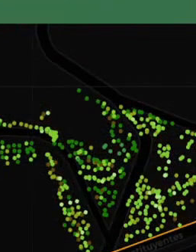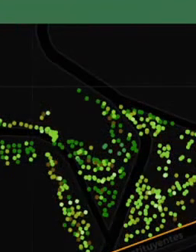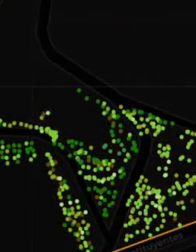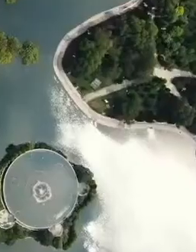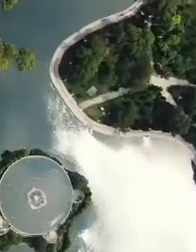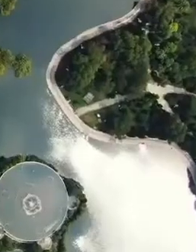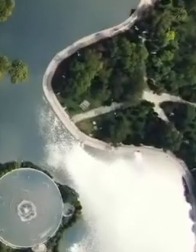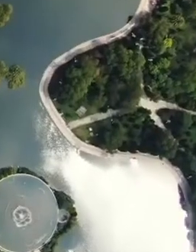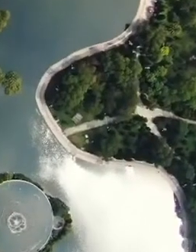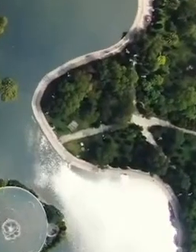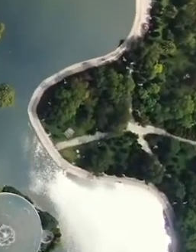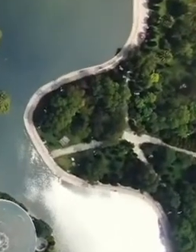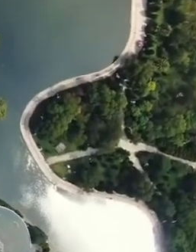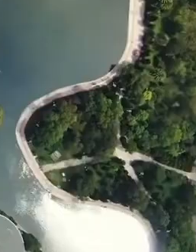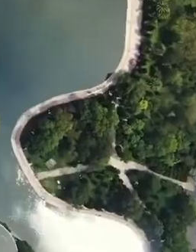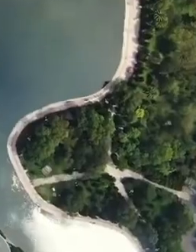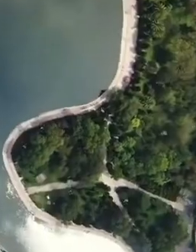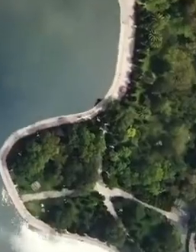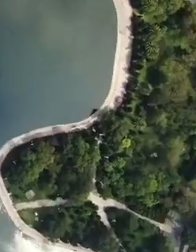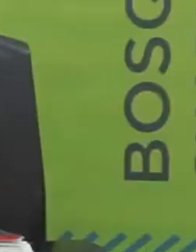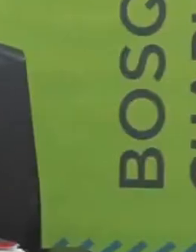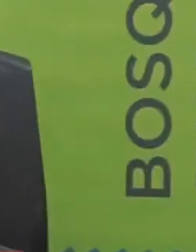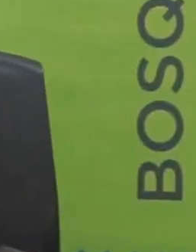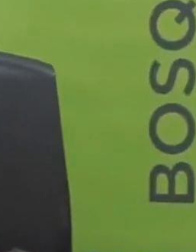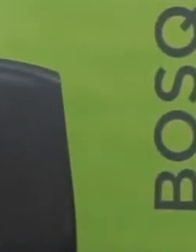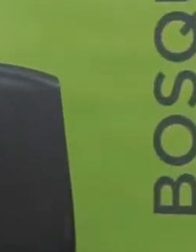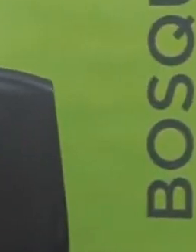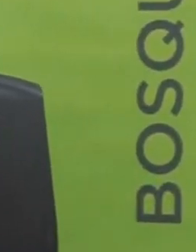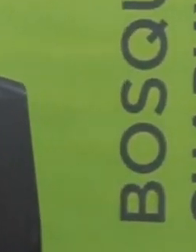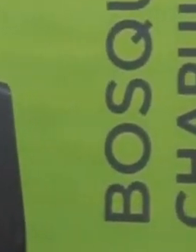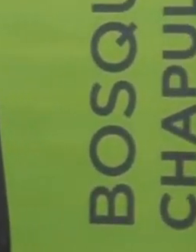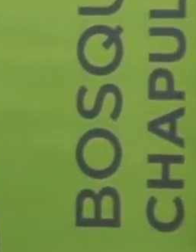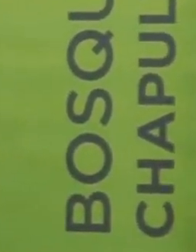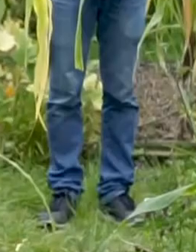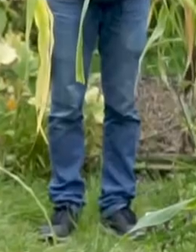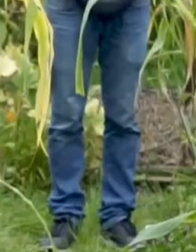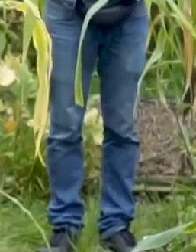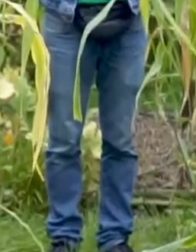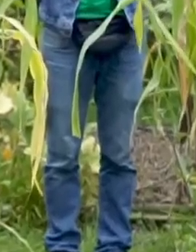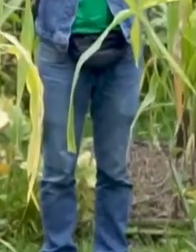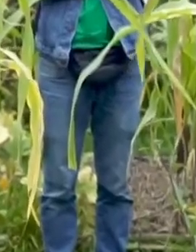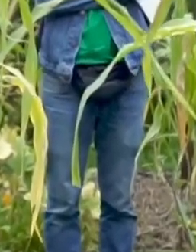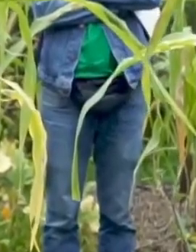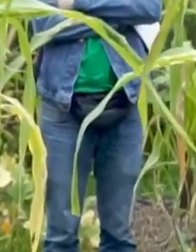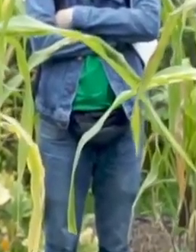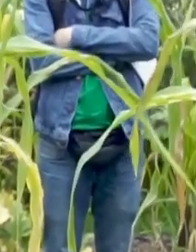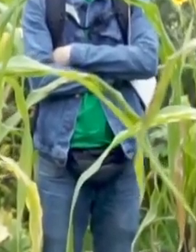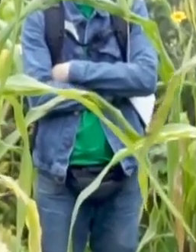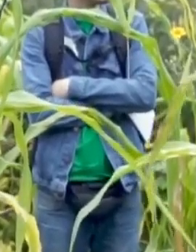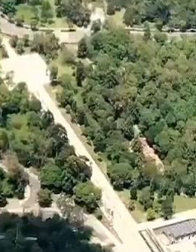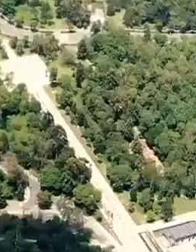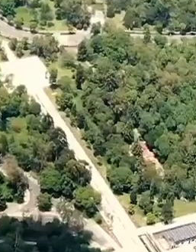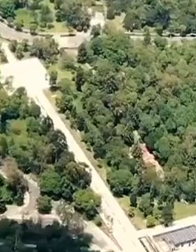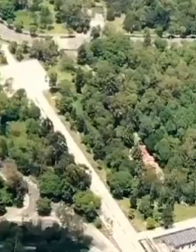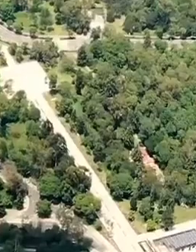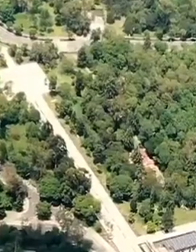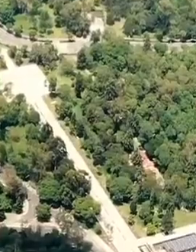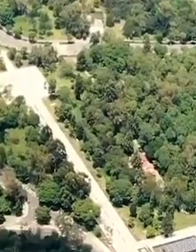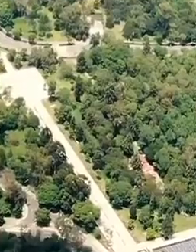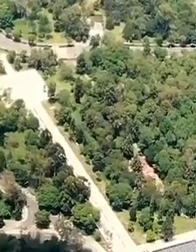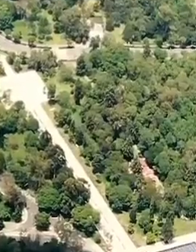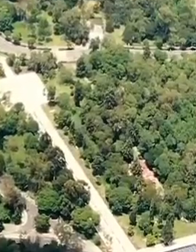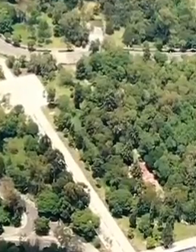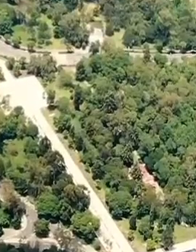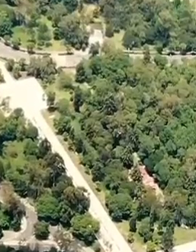chapultepec.centrogeo.org.mx. En materia de infraestructura, el 12 de octubre se lanzó la convocatoria interinstitucional para la creación del